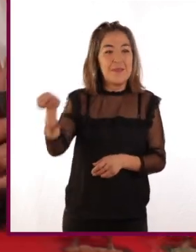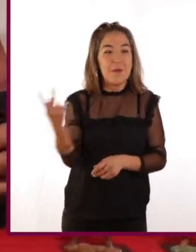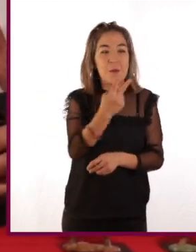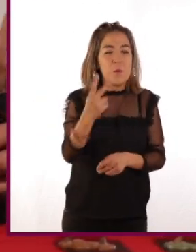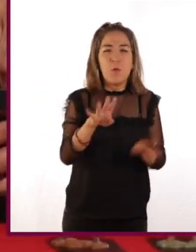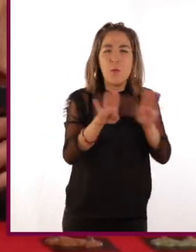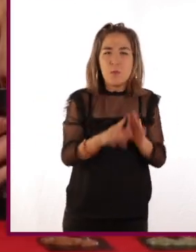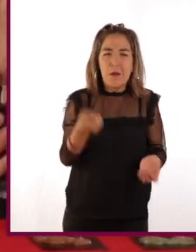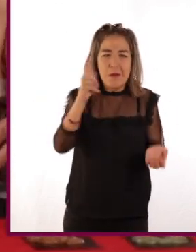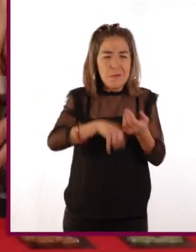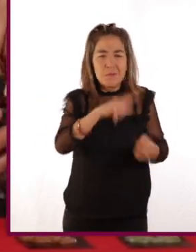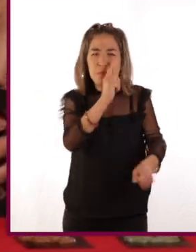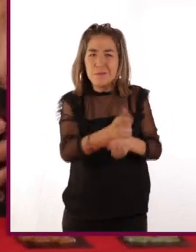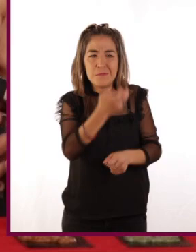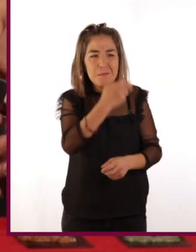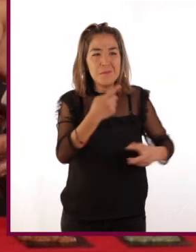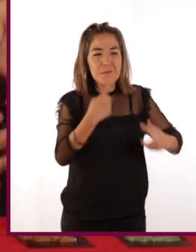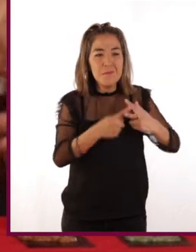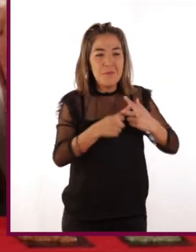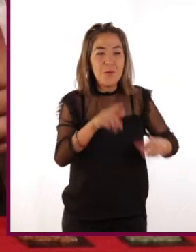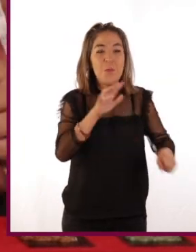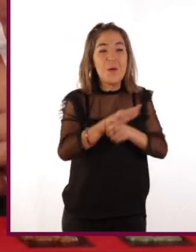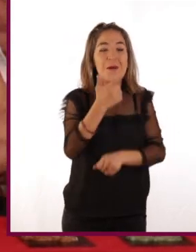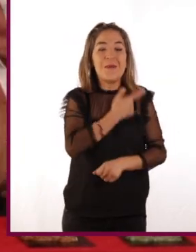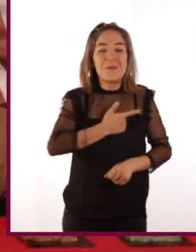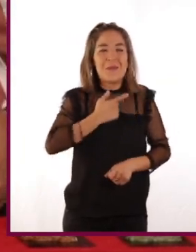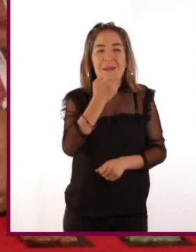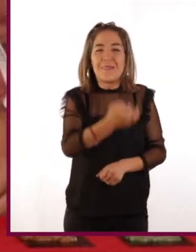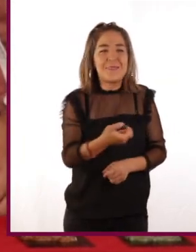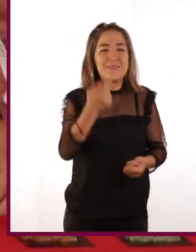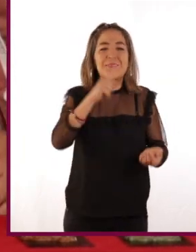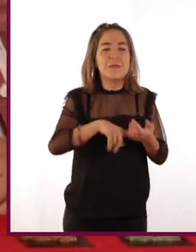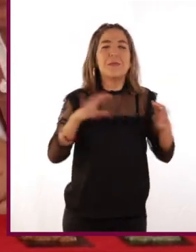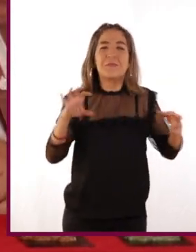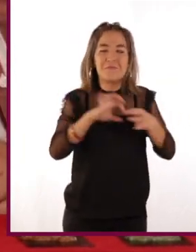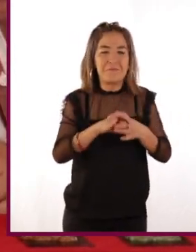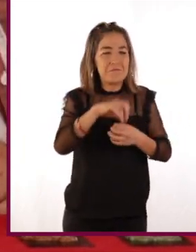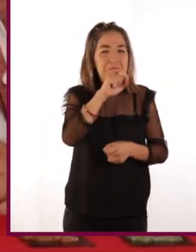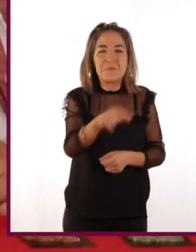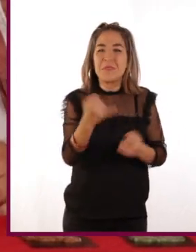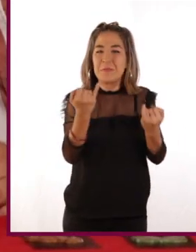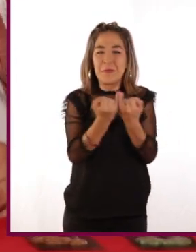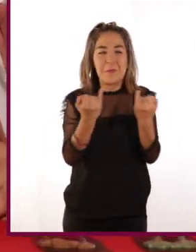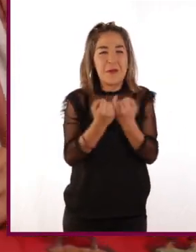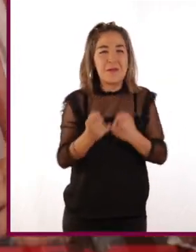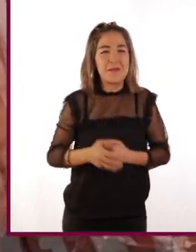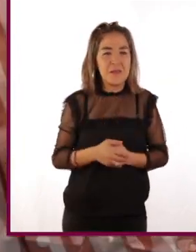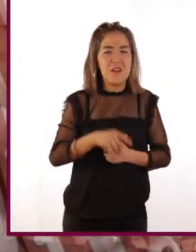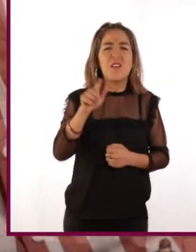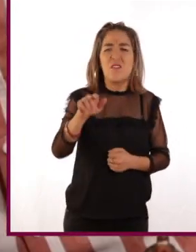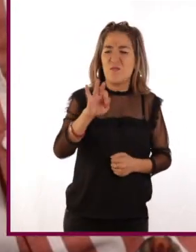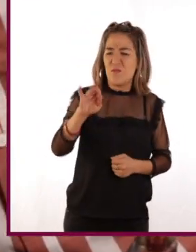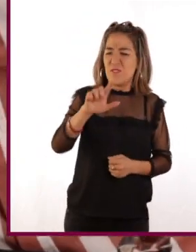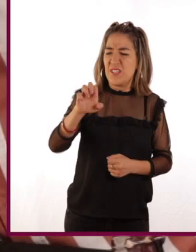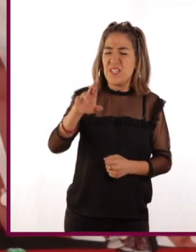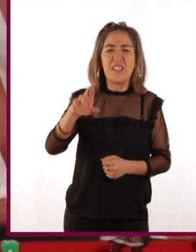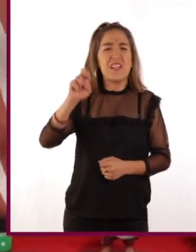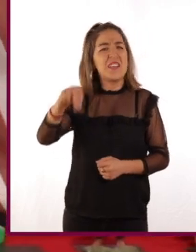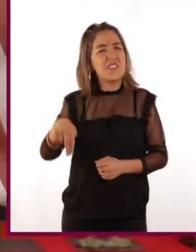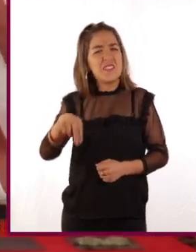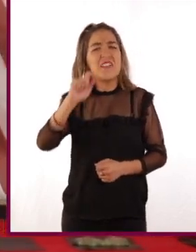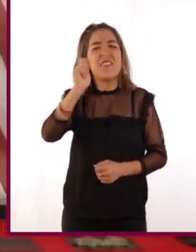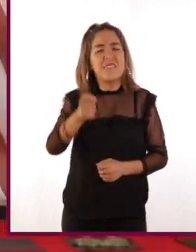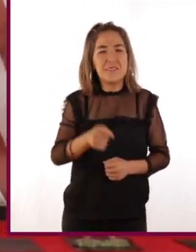Ellos descubrirán que debido a las matemáticas, sus dos pasatiempos están más relacionados de lo que piensan. ¿Qué es un